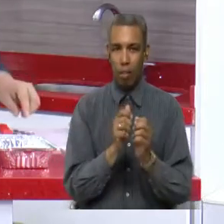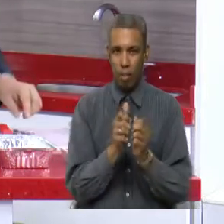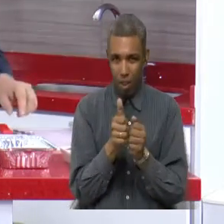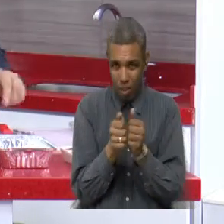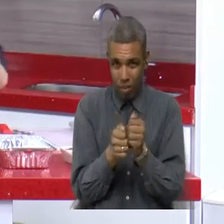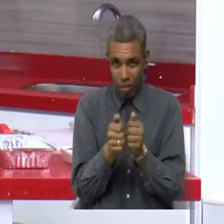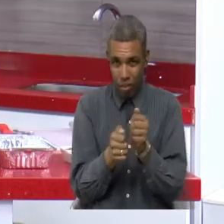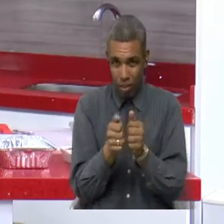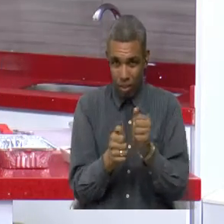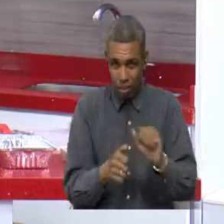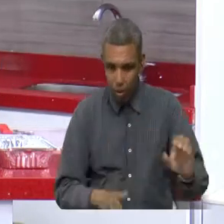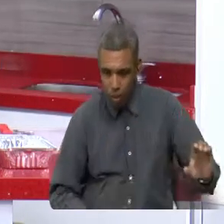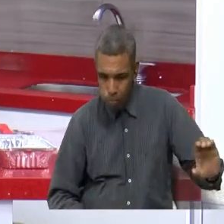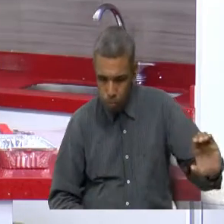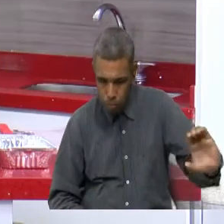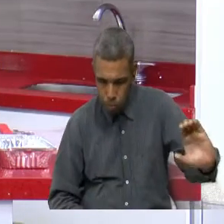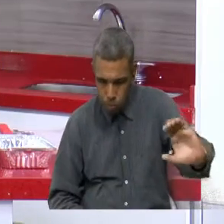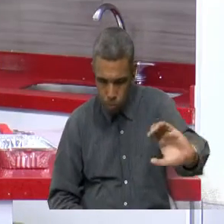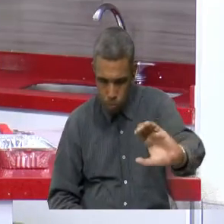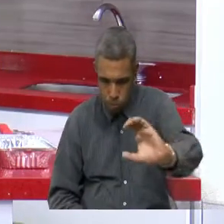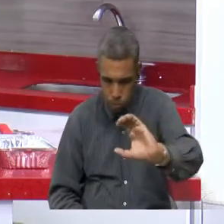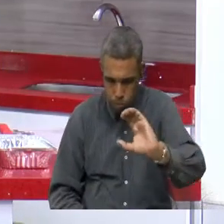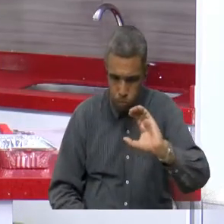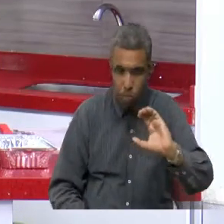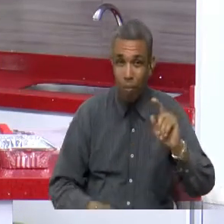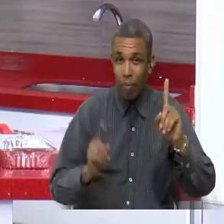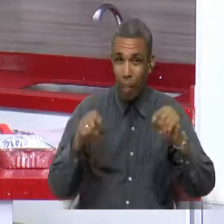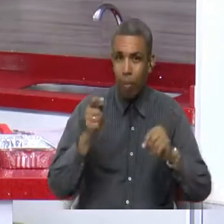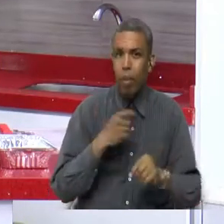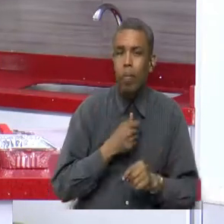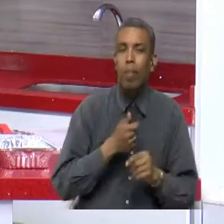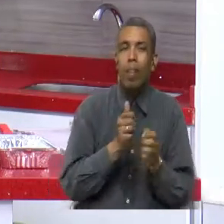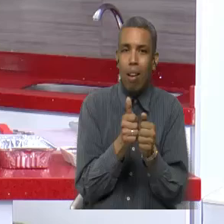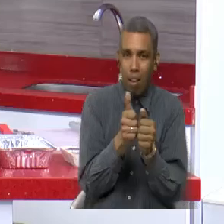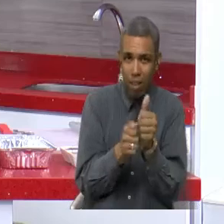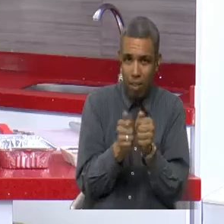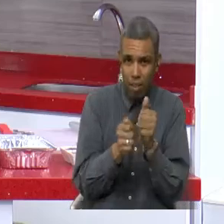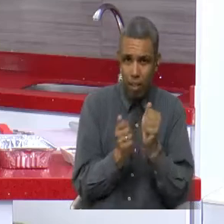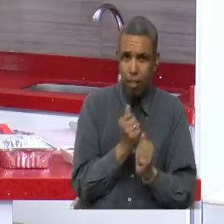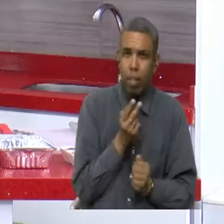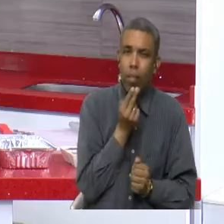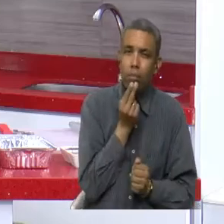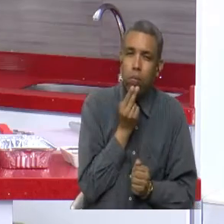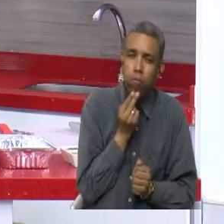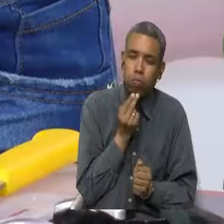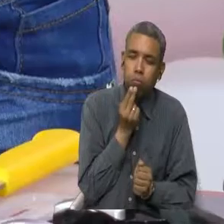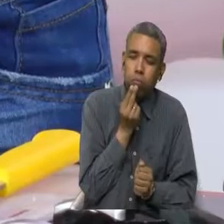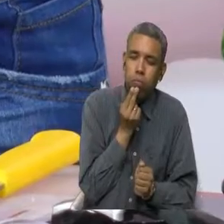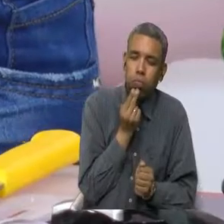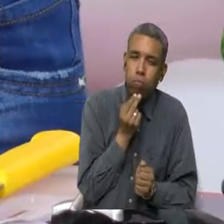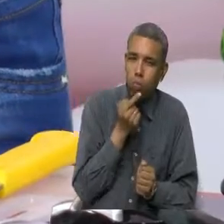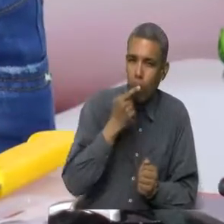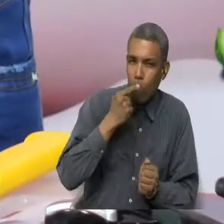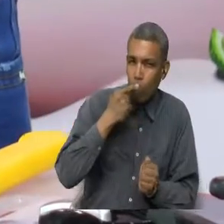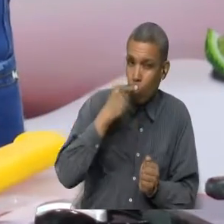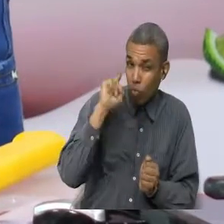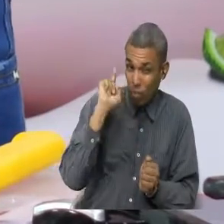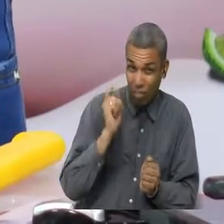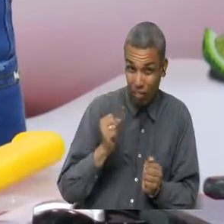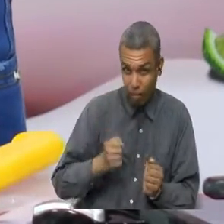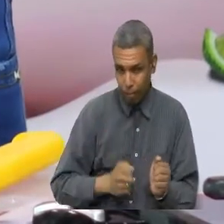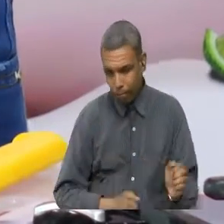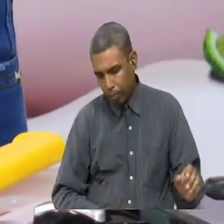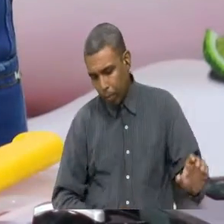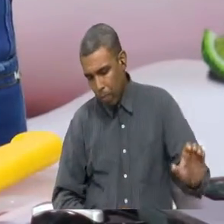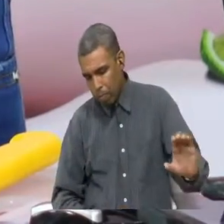condensada. Ok, ¿con esta misma? Sí, con esa misma espátula es la que va a mezclar un poquito. Okay. La acidez